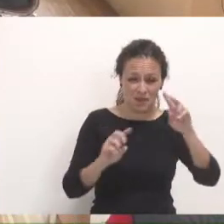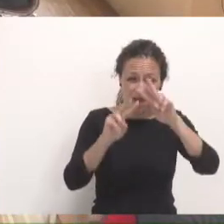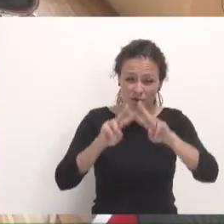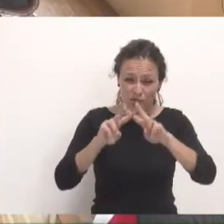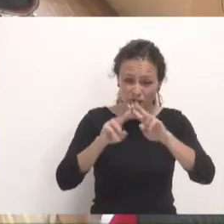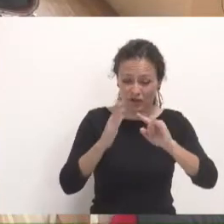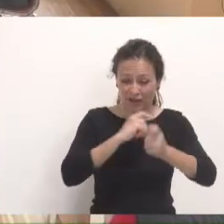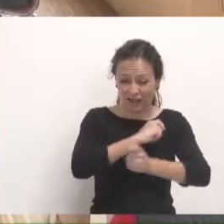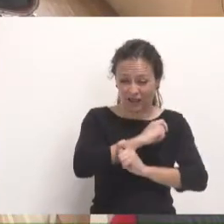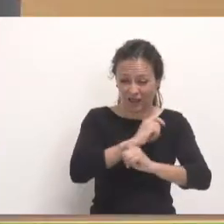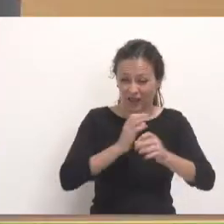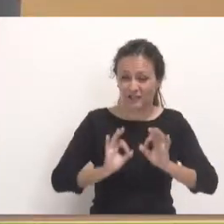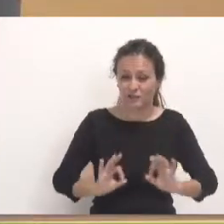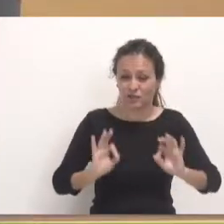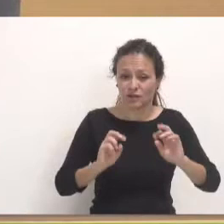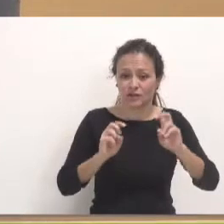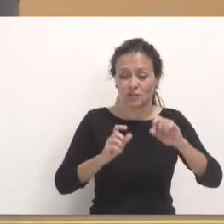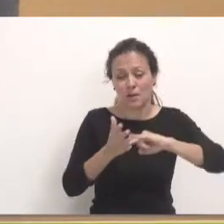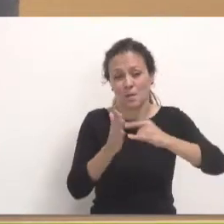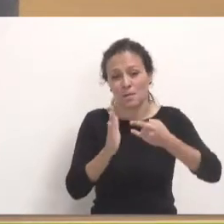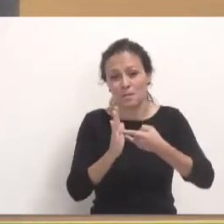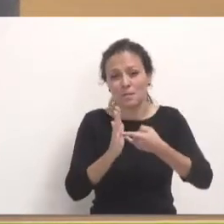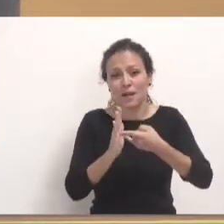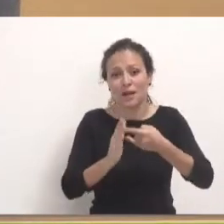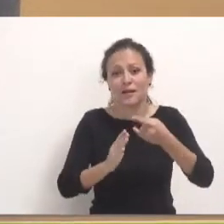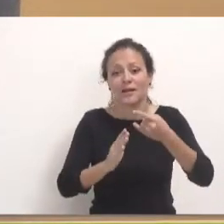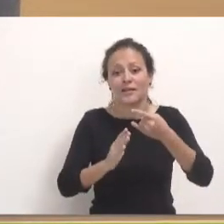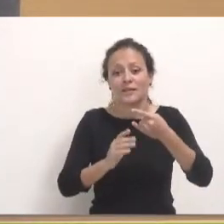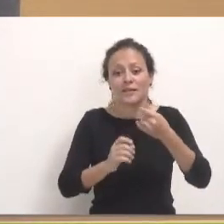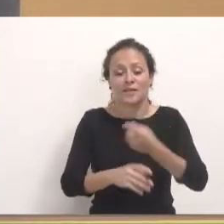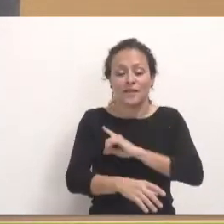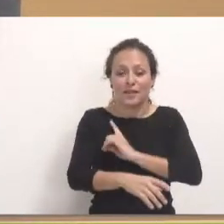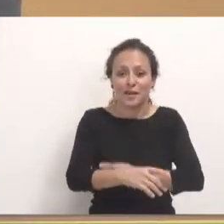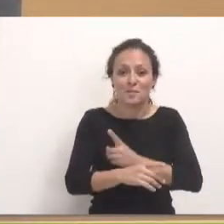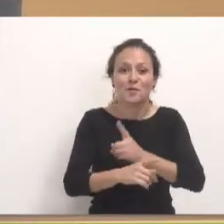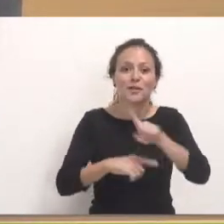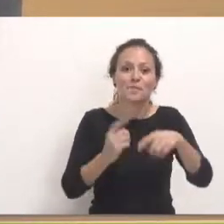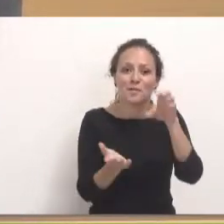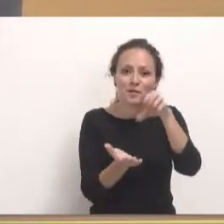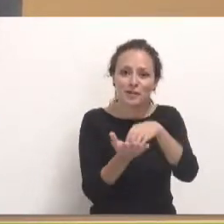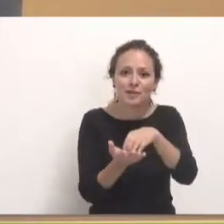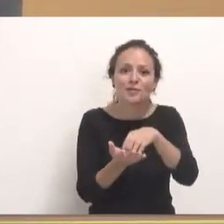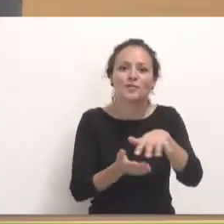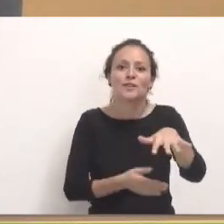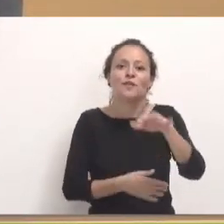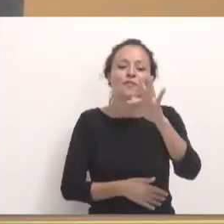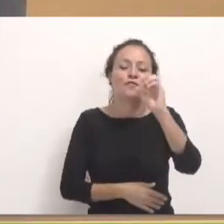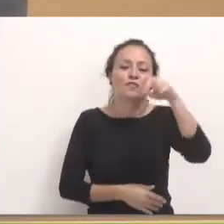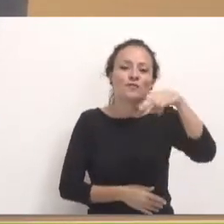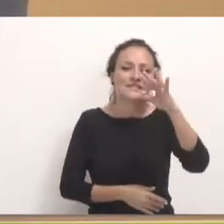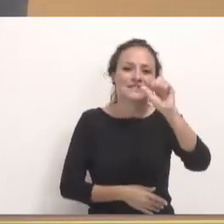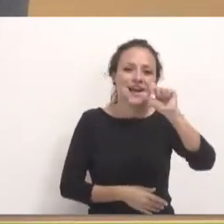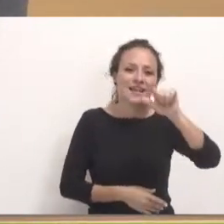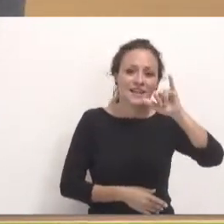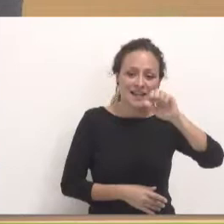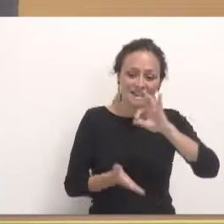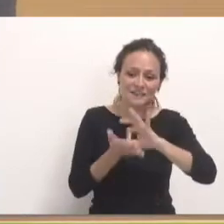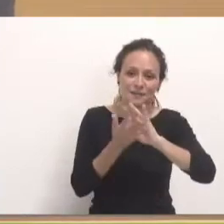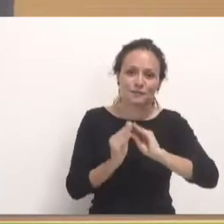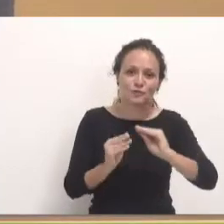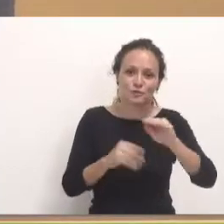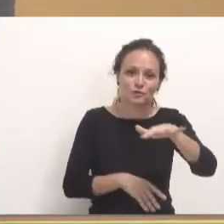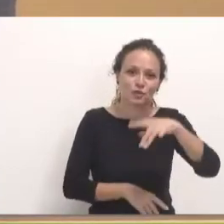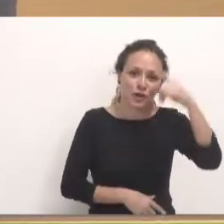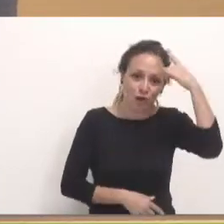ordinaria del Plan Territorial Parcial de Ordenación de la Operación Singular Estructurante de Puerto y Polígono de Servicios de Fonsalía en el municipio de Guía de Isora, Tenerife, y remisión de documentación